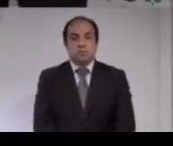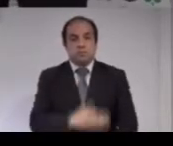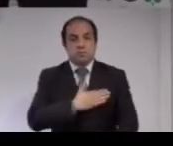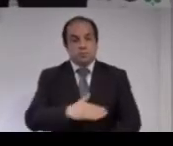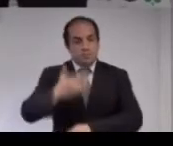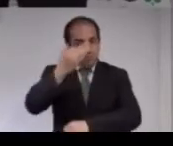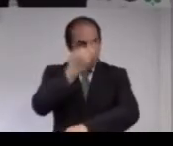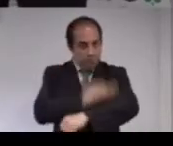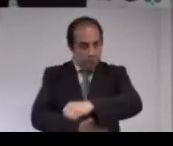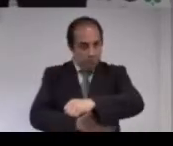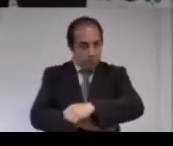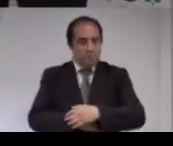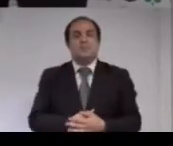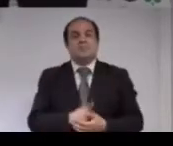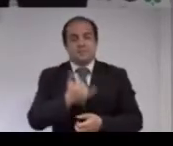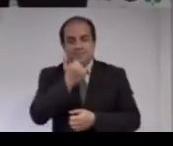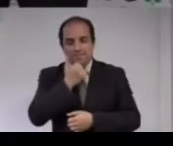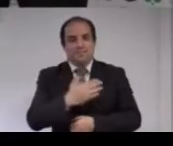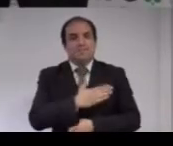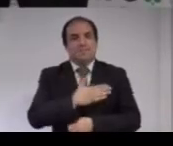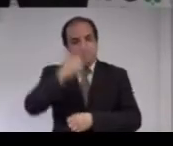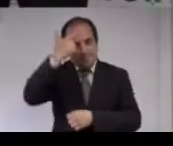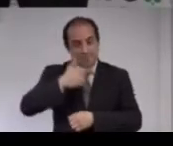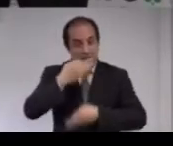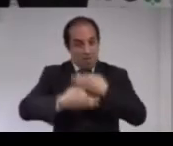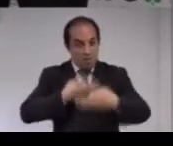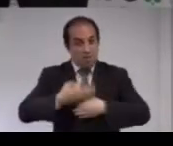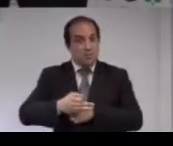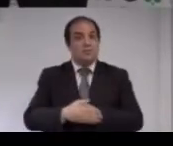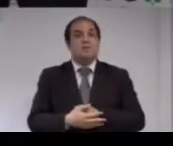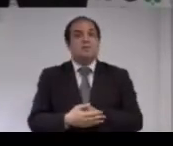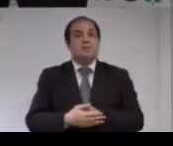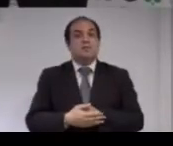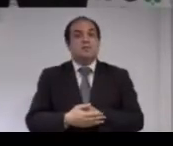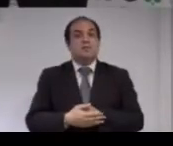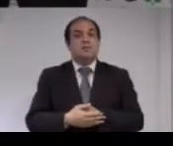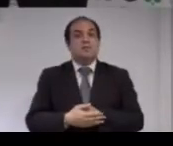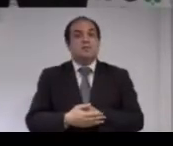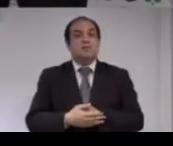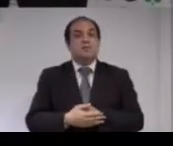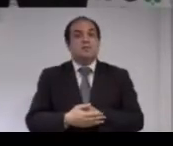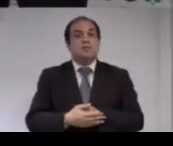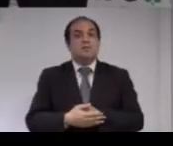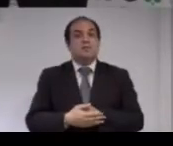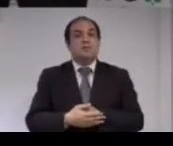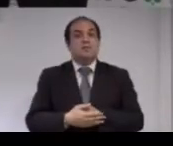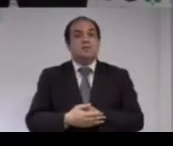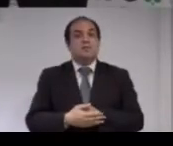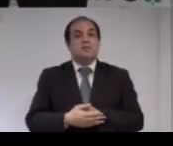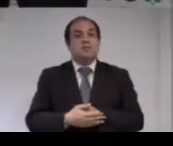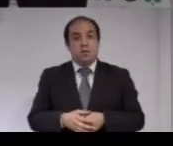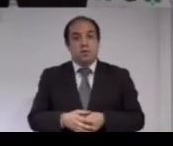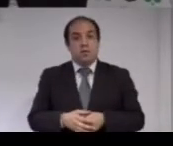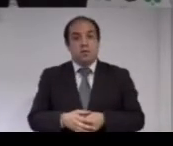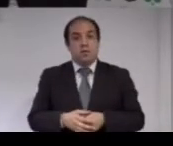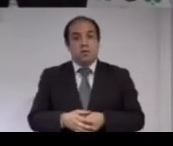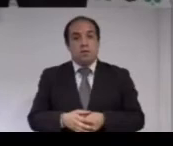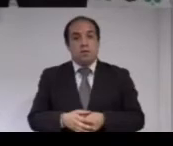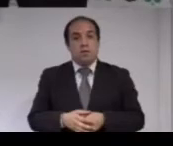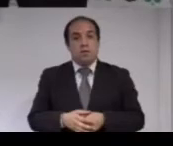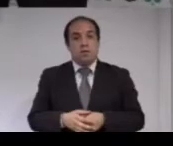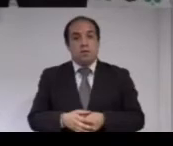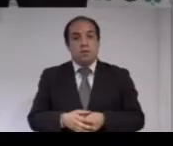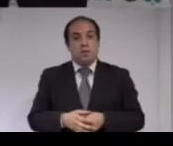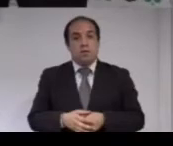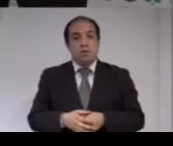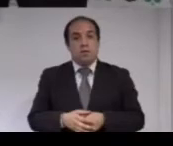Buenas tardes, buenas noches, a todas y todos. En este informe que dan de las personas lesionadas, si no